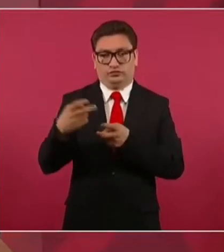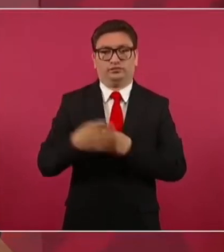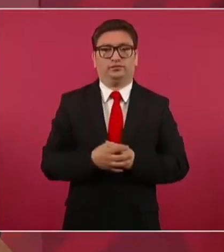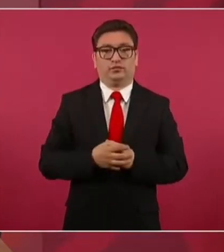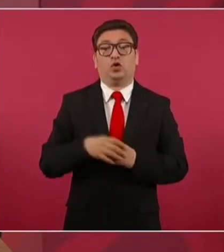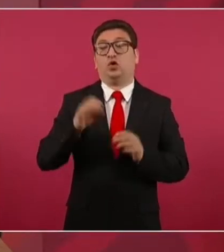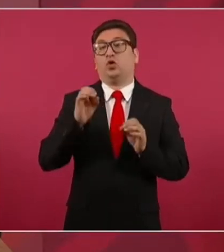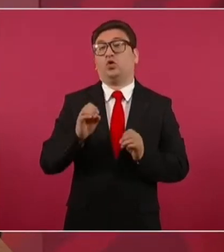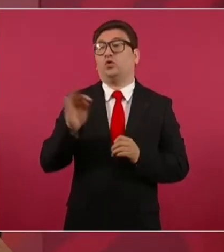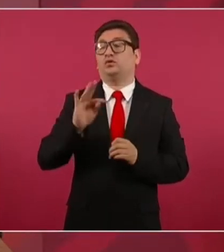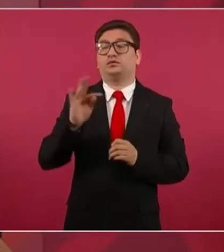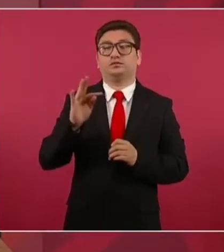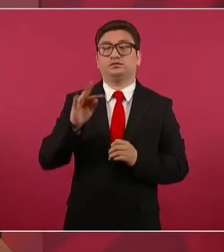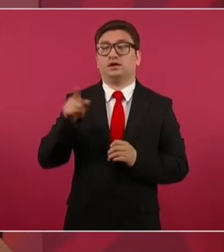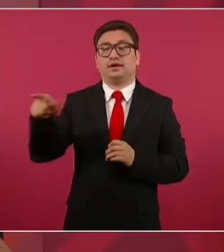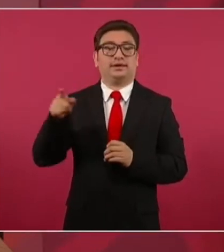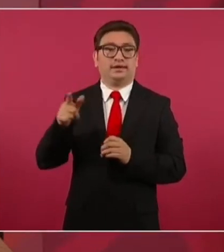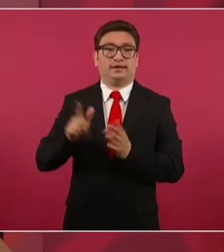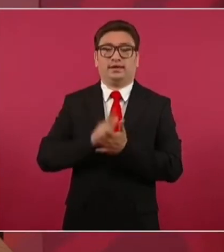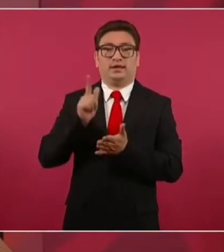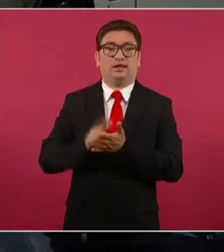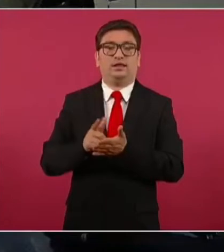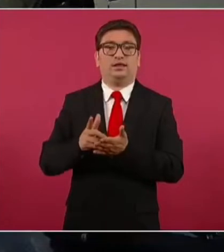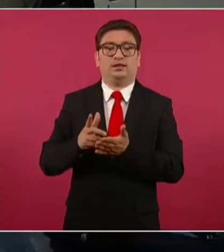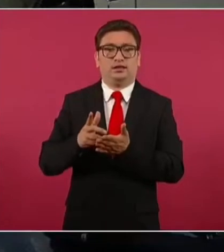o cometen ilícitos que afectan